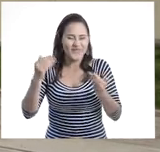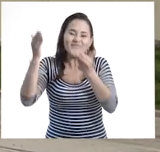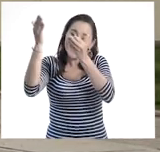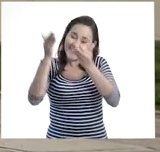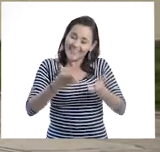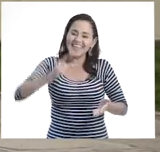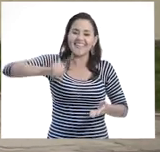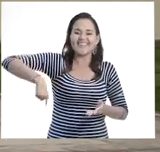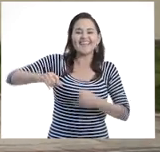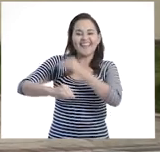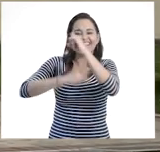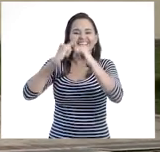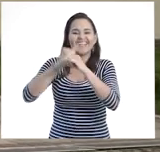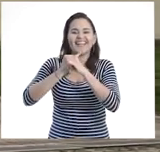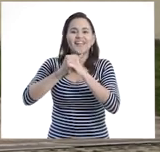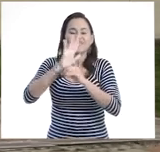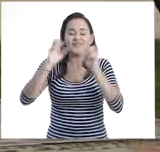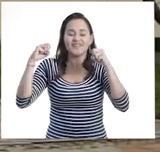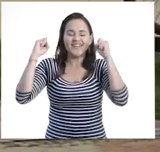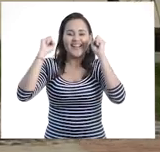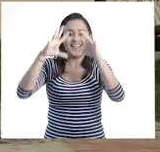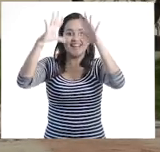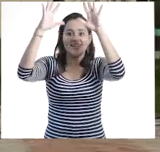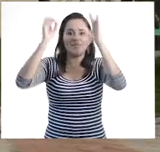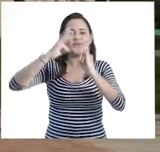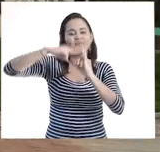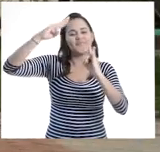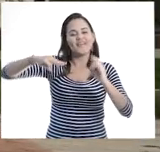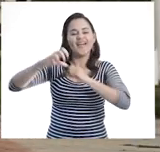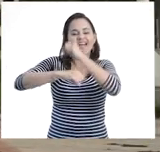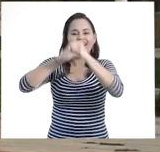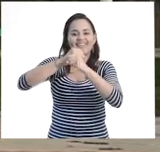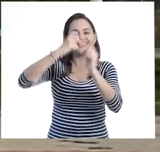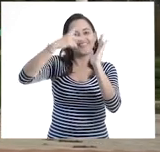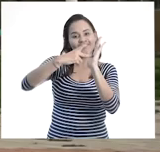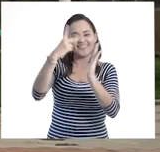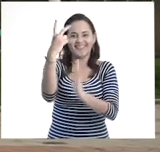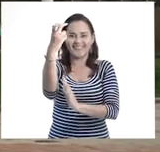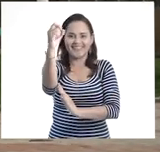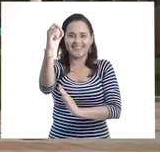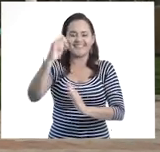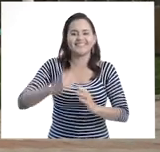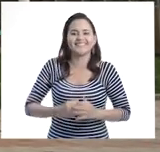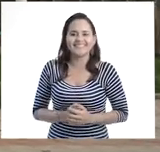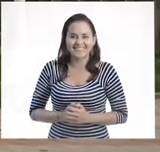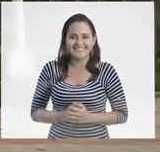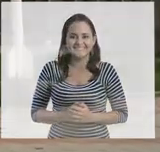futuro. Bienvenidos a la Escuela Internacional de Realismo Mágico Unimagdalena 2020.